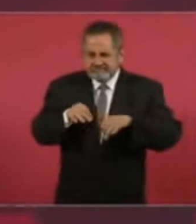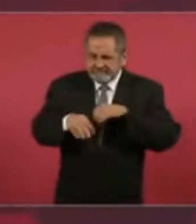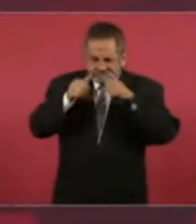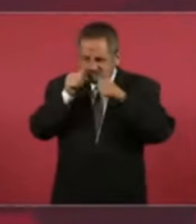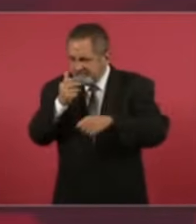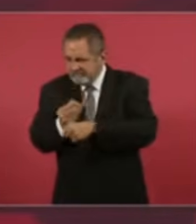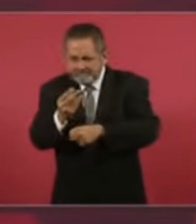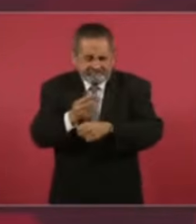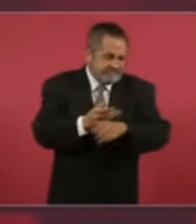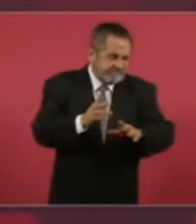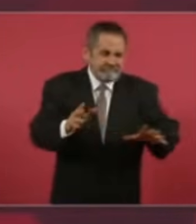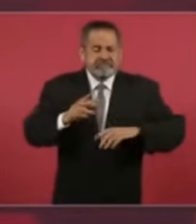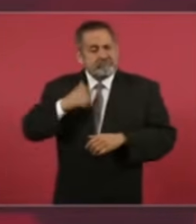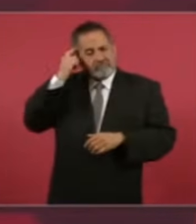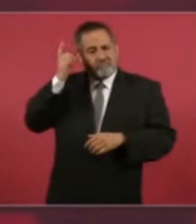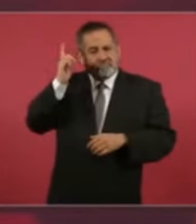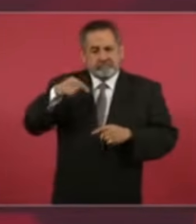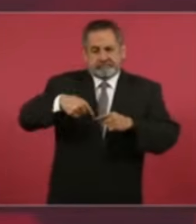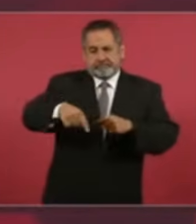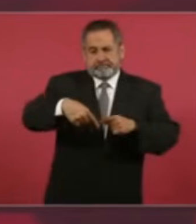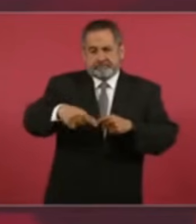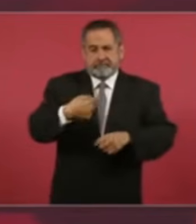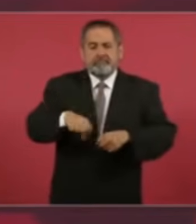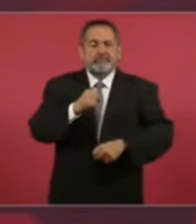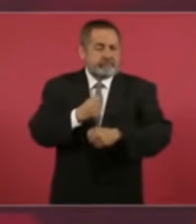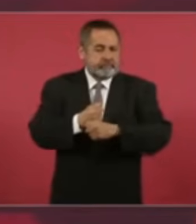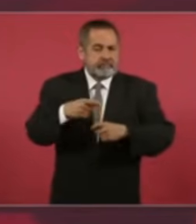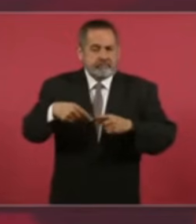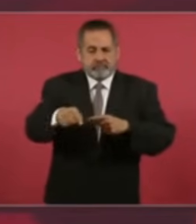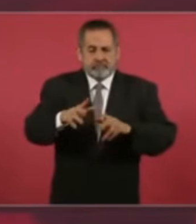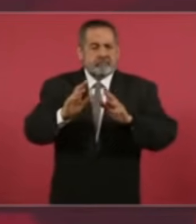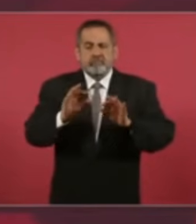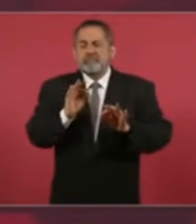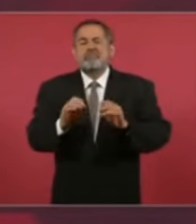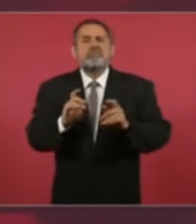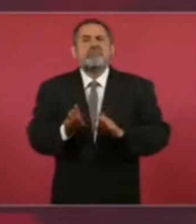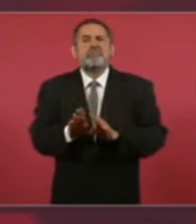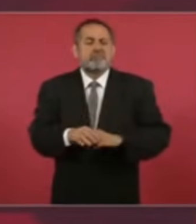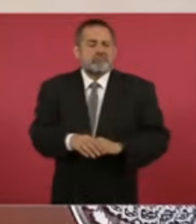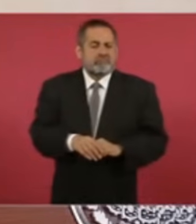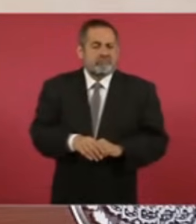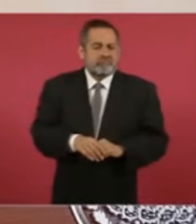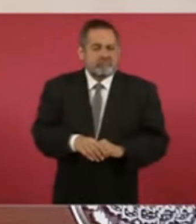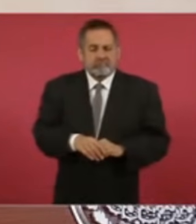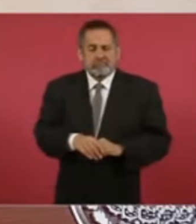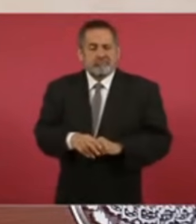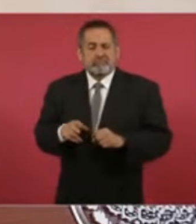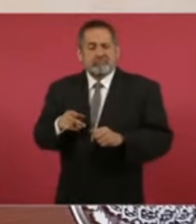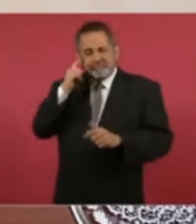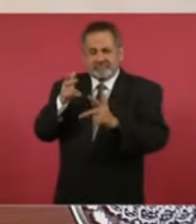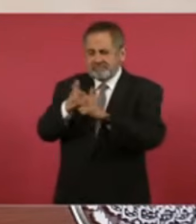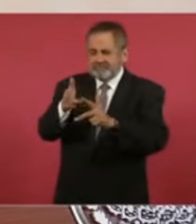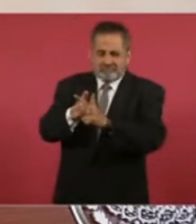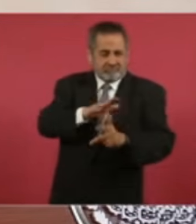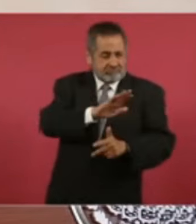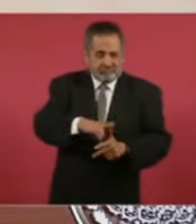estamos trabajando, yo espero que este año ya lleguemos a una disminución en homicidios